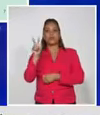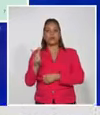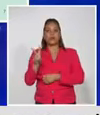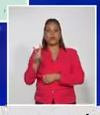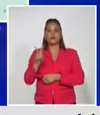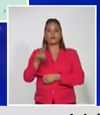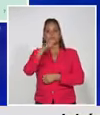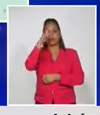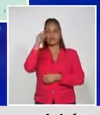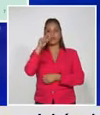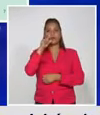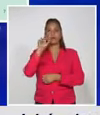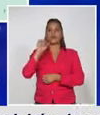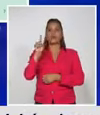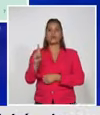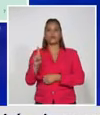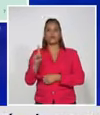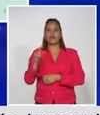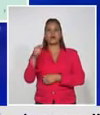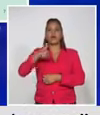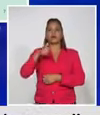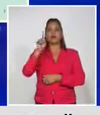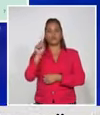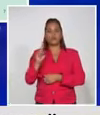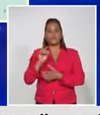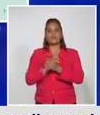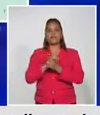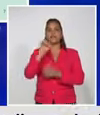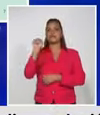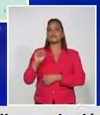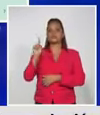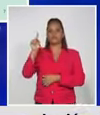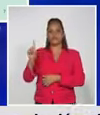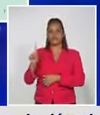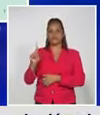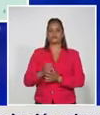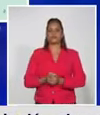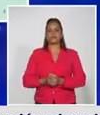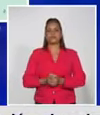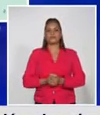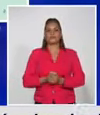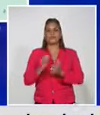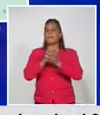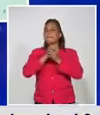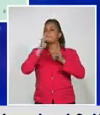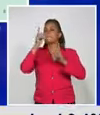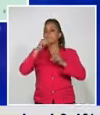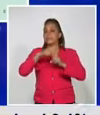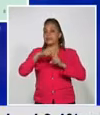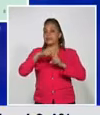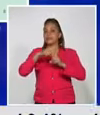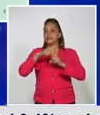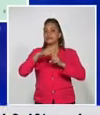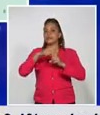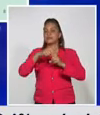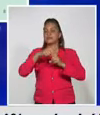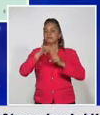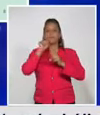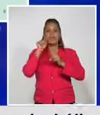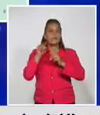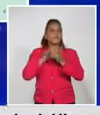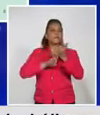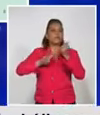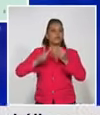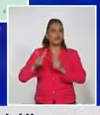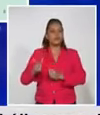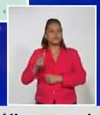de Bari, Jaruco y Melena del Sur, 1 de cada uno. Matanzas, que es una de las provincias,